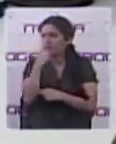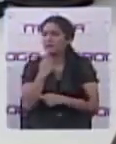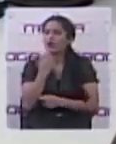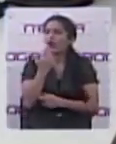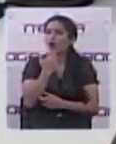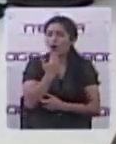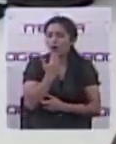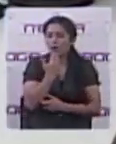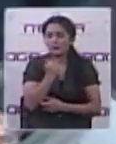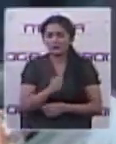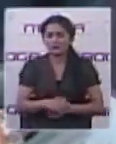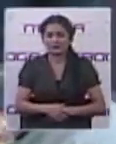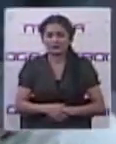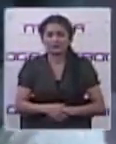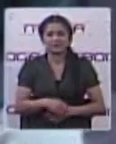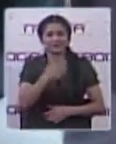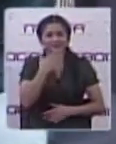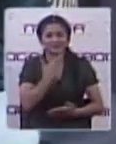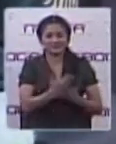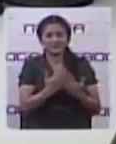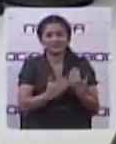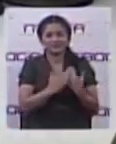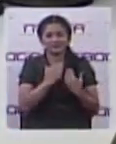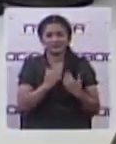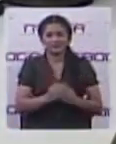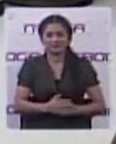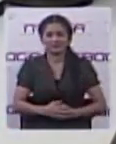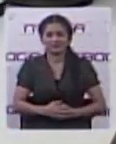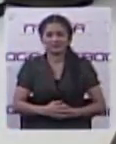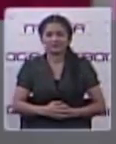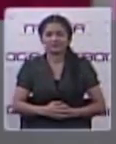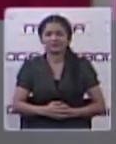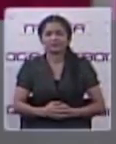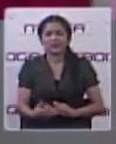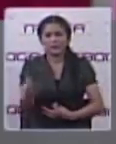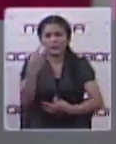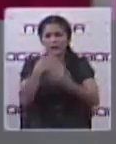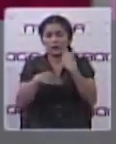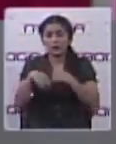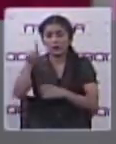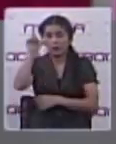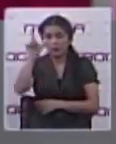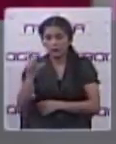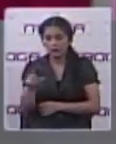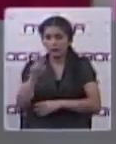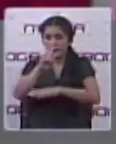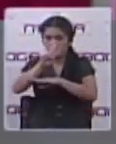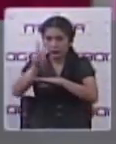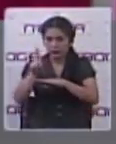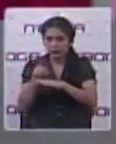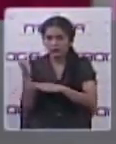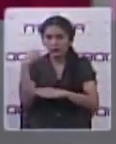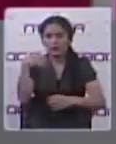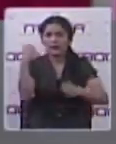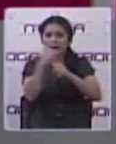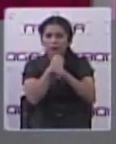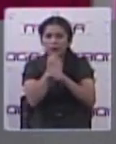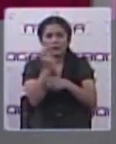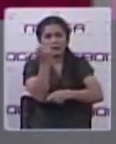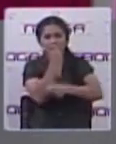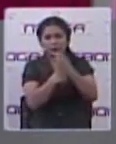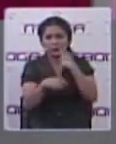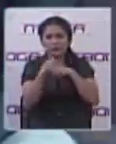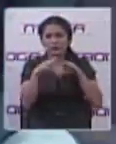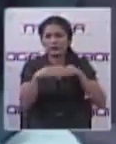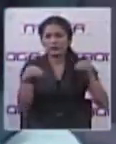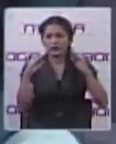invitación. Bienvenido. Gracias, María Antonieta, por tu invitación. ¿Cuáles deben ser las habilidades de un ejecutivo de bienes raíces?